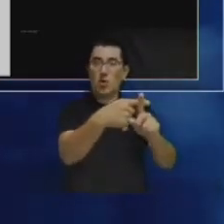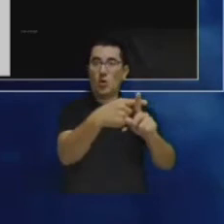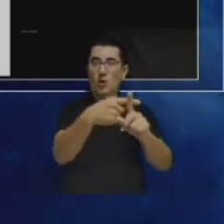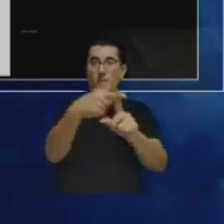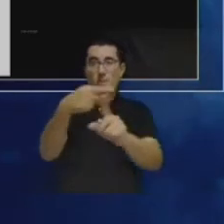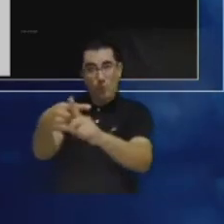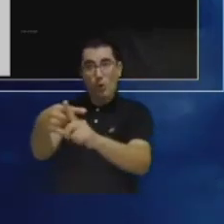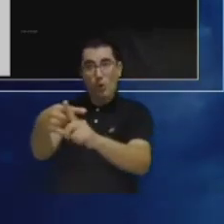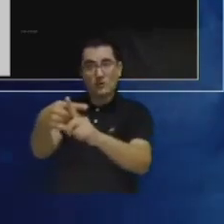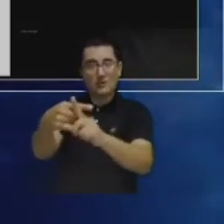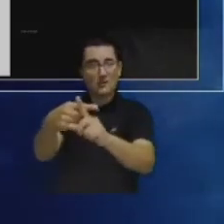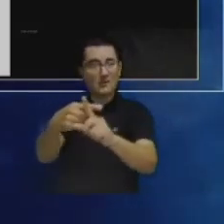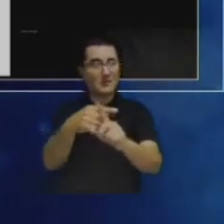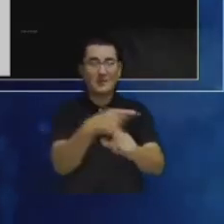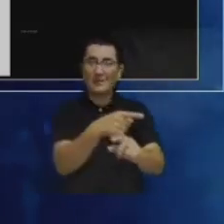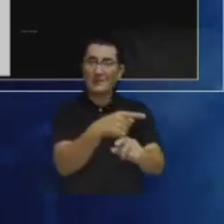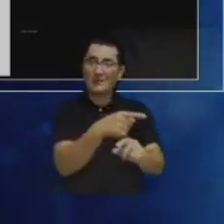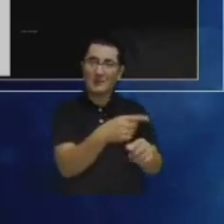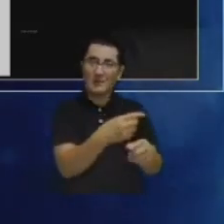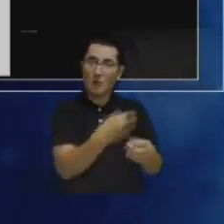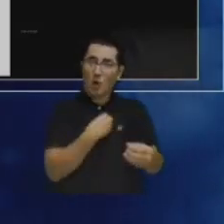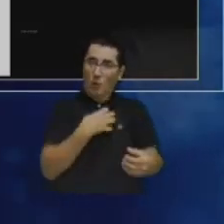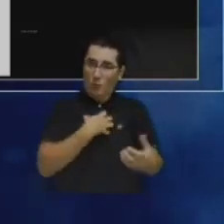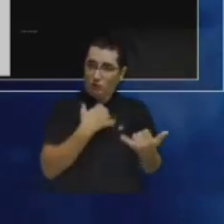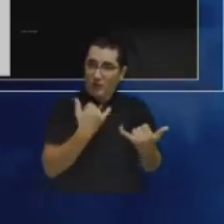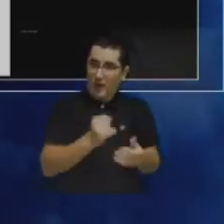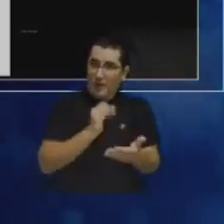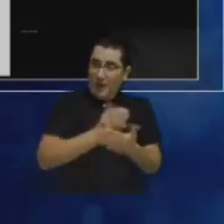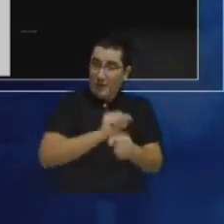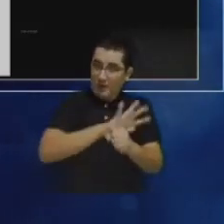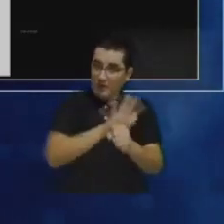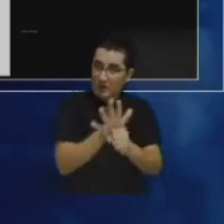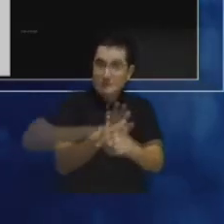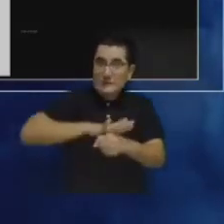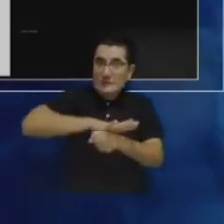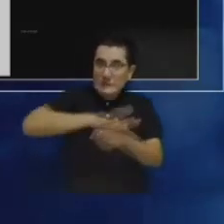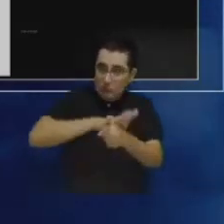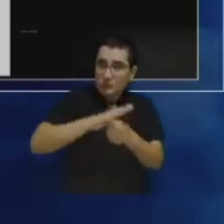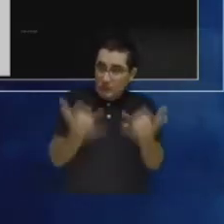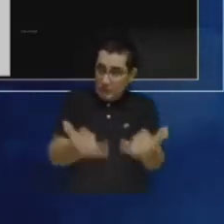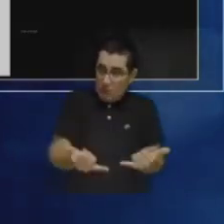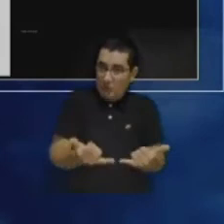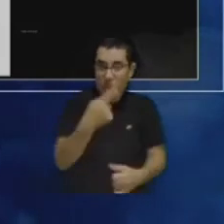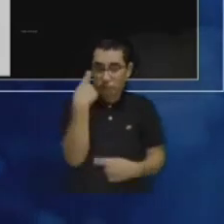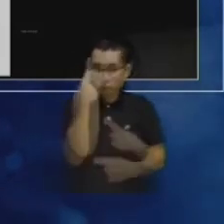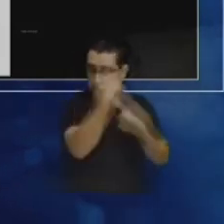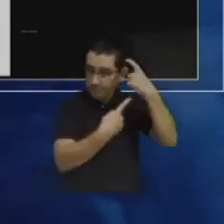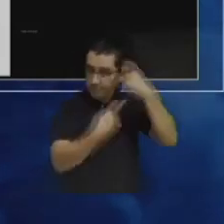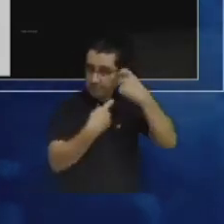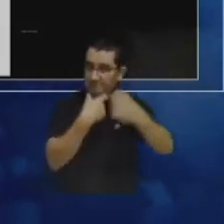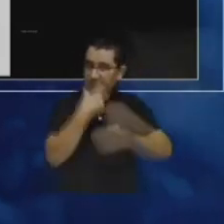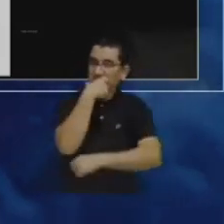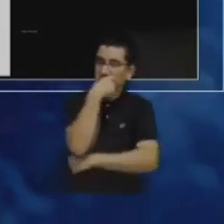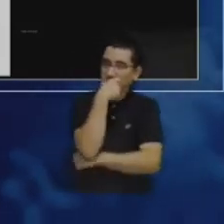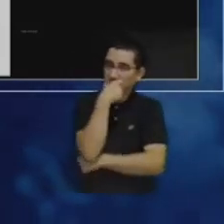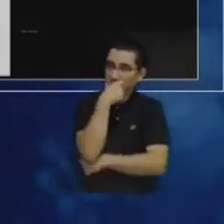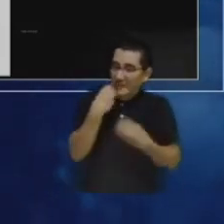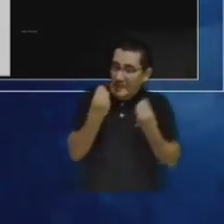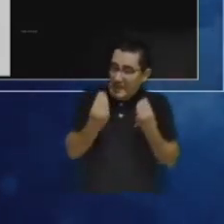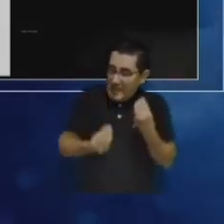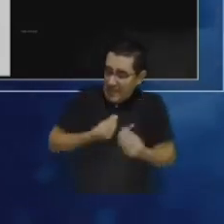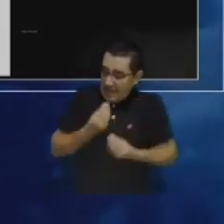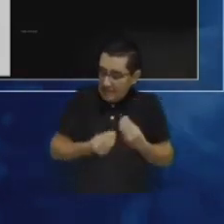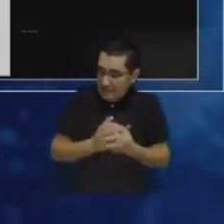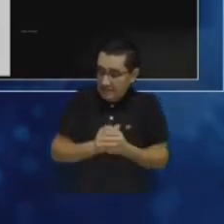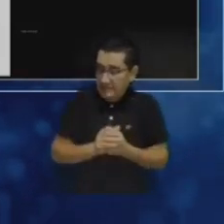dando la situación actual, lo que debemos hacer es realmente, desde el punto de vista de la gestión del